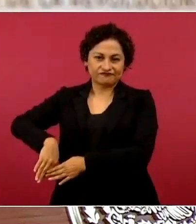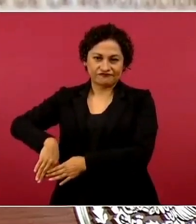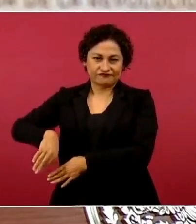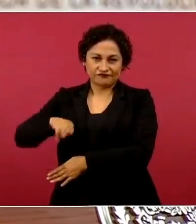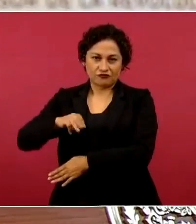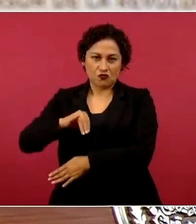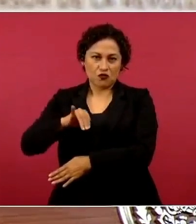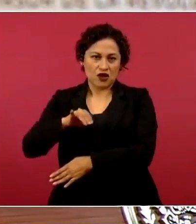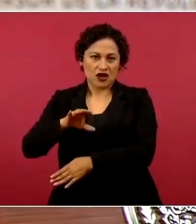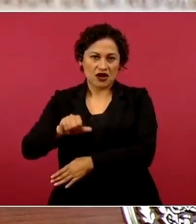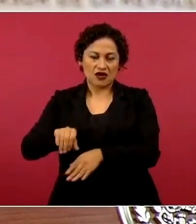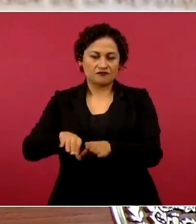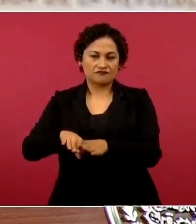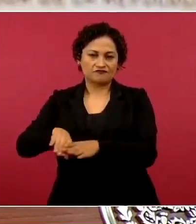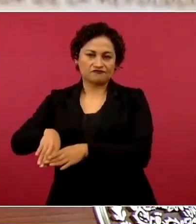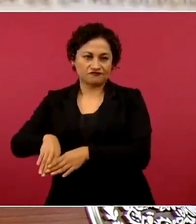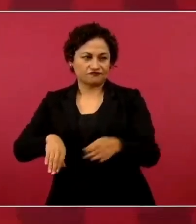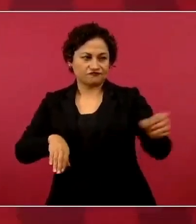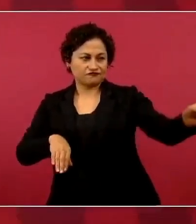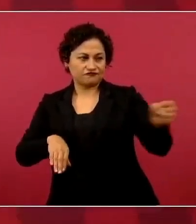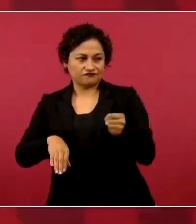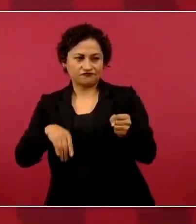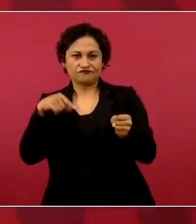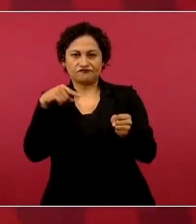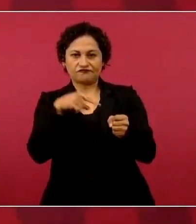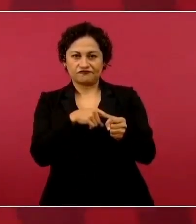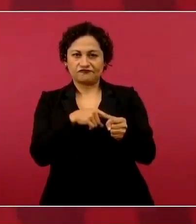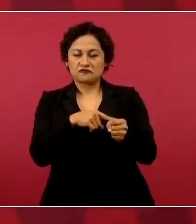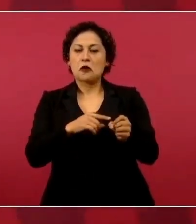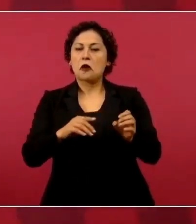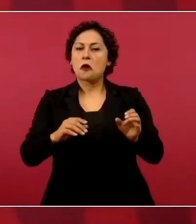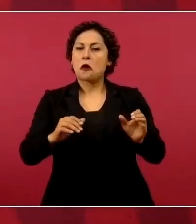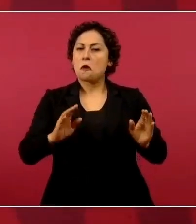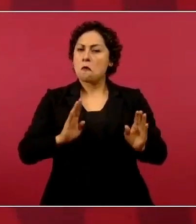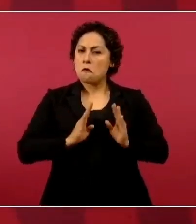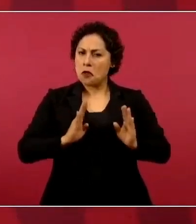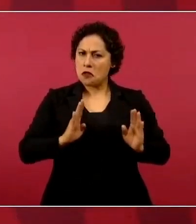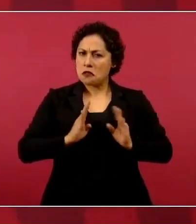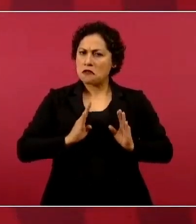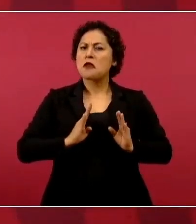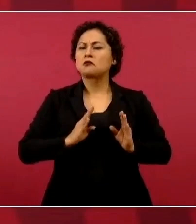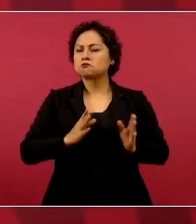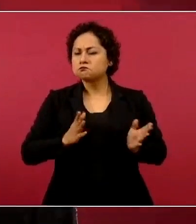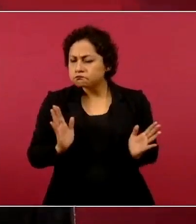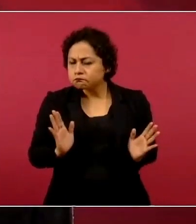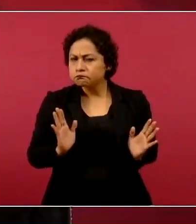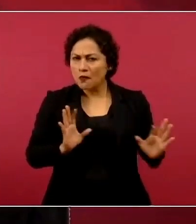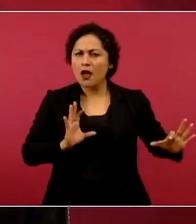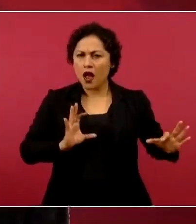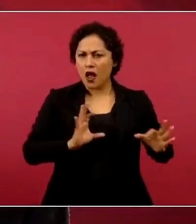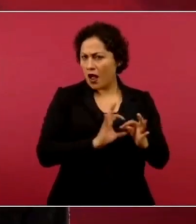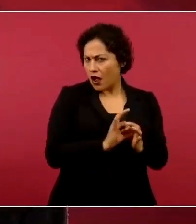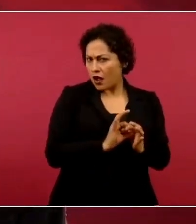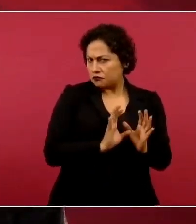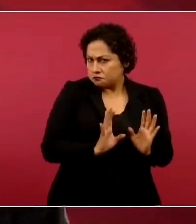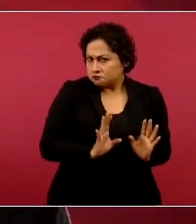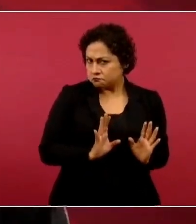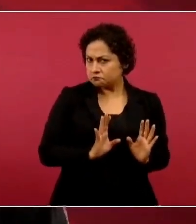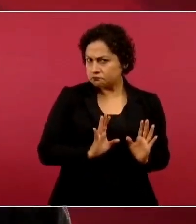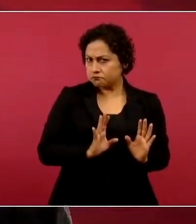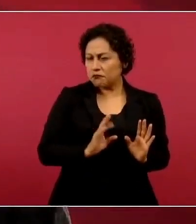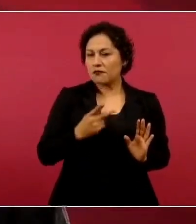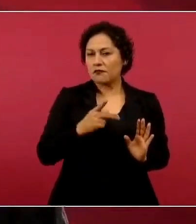un militar moderado, que también tenía relaciones con él,